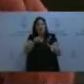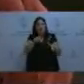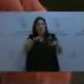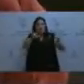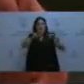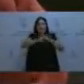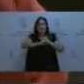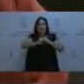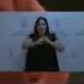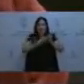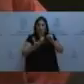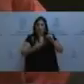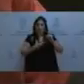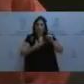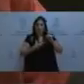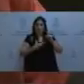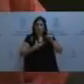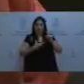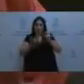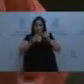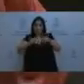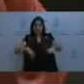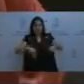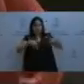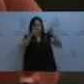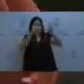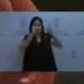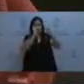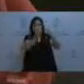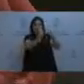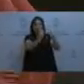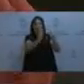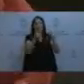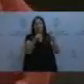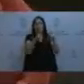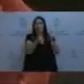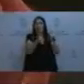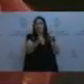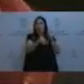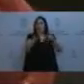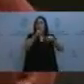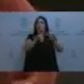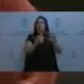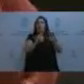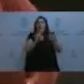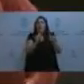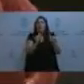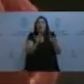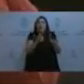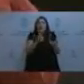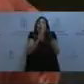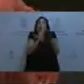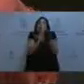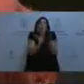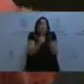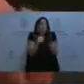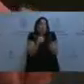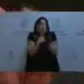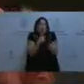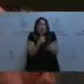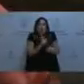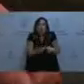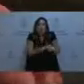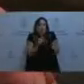terreno por el Ayuntamiento de Siero y, desde luego, empezaremos su construcción, pero no tengo en 4 minutos posibilidad de contestarle a